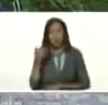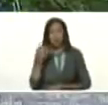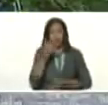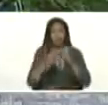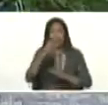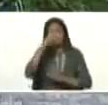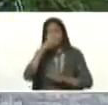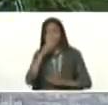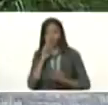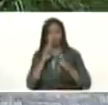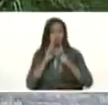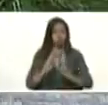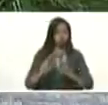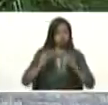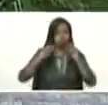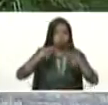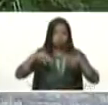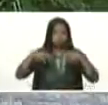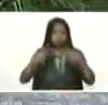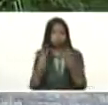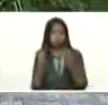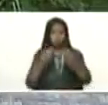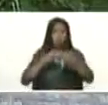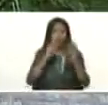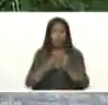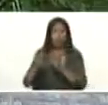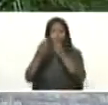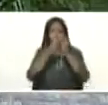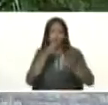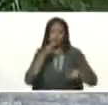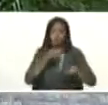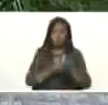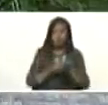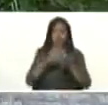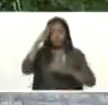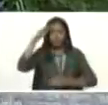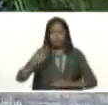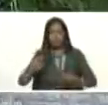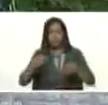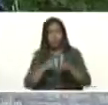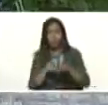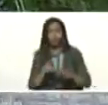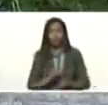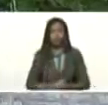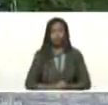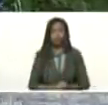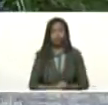posible en resultados concretos de la cooperación económica, financiera, militar,